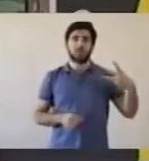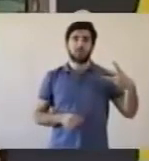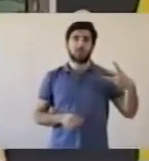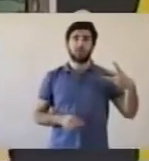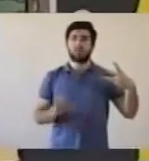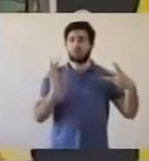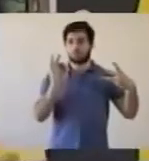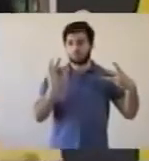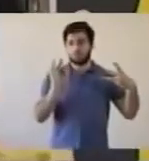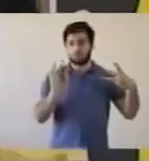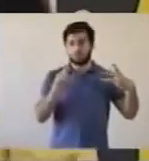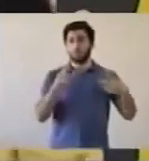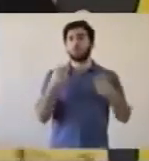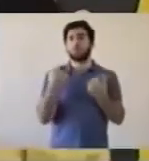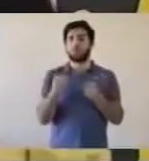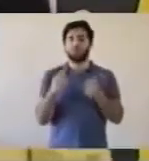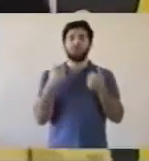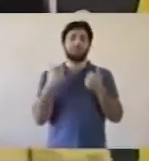Paloma.